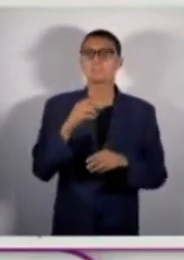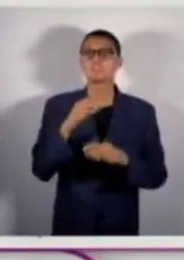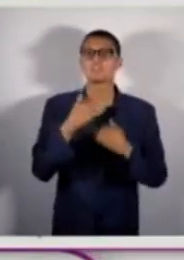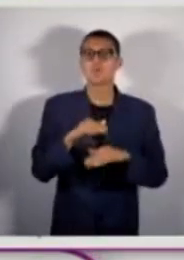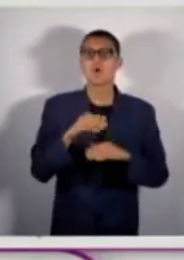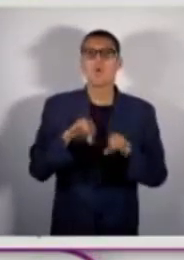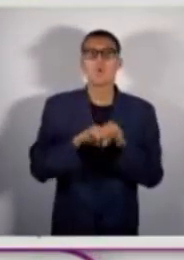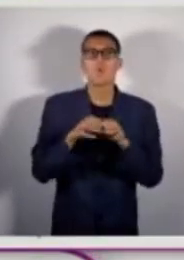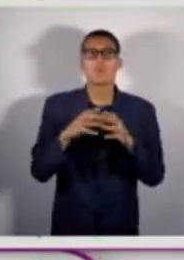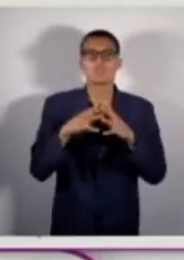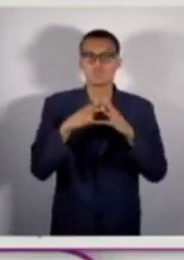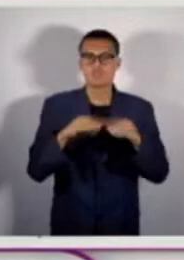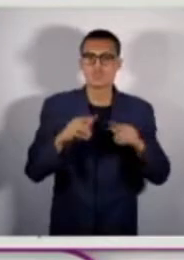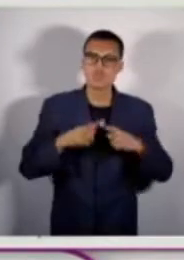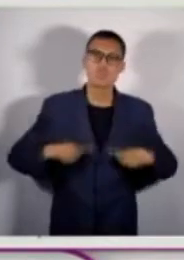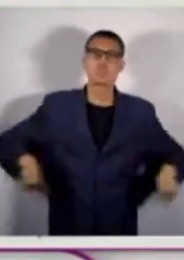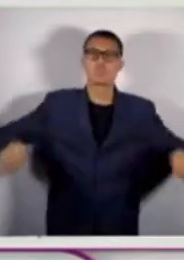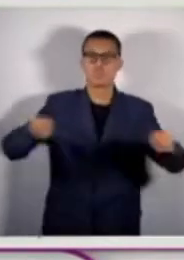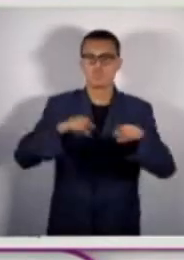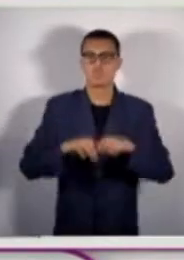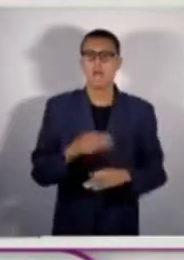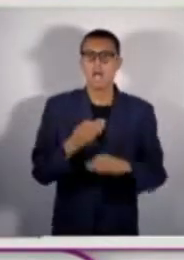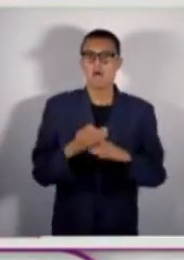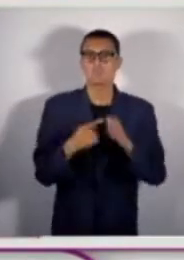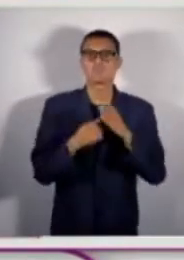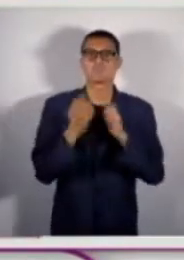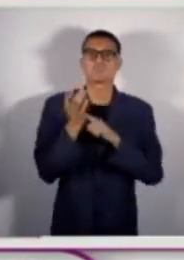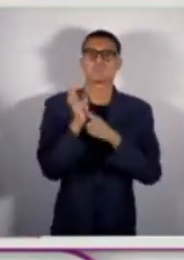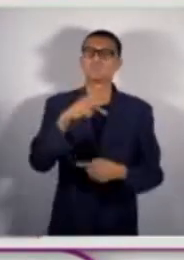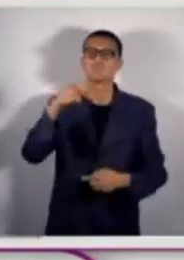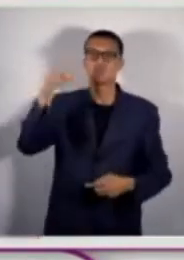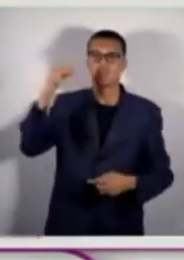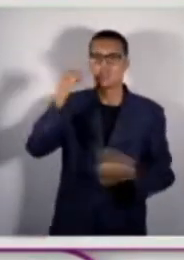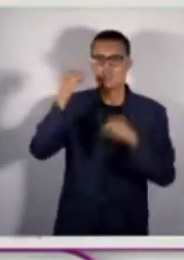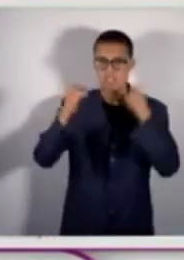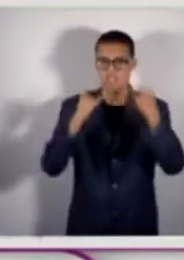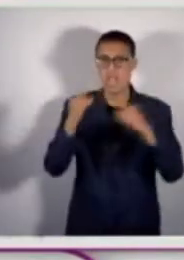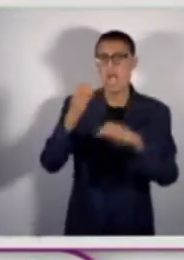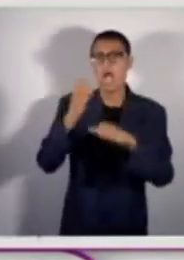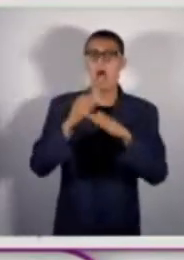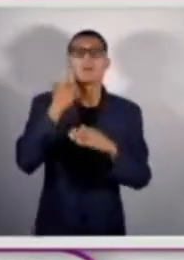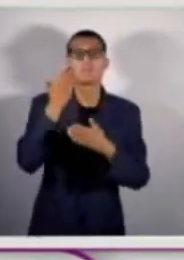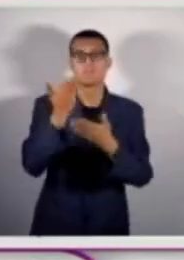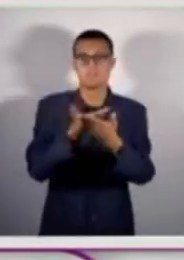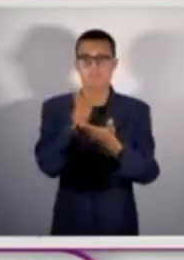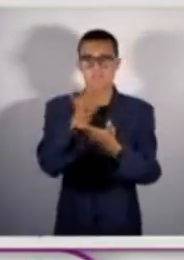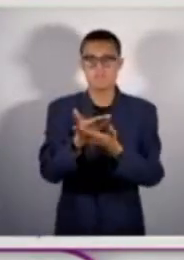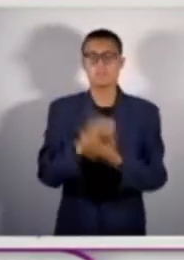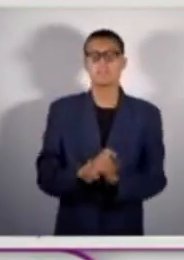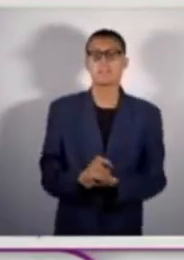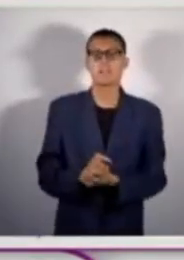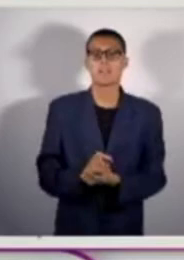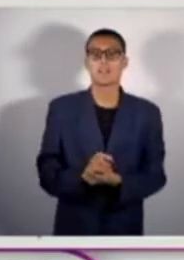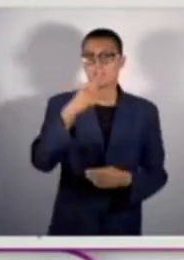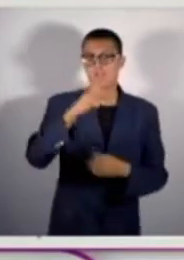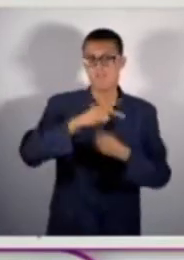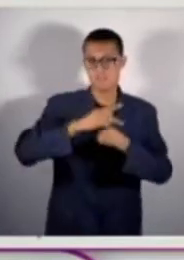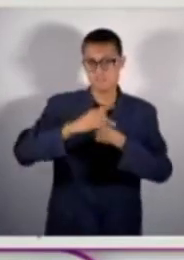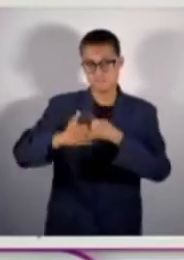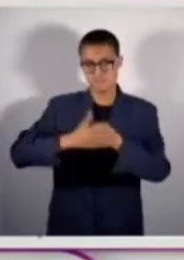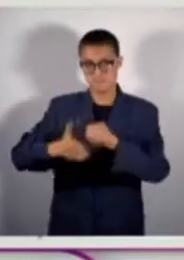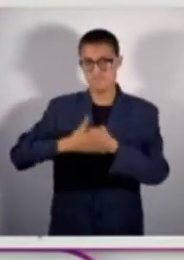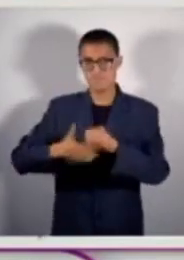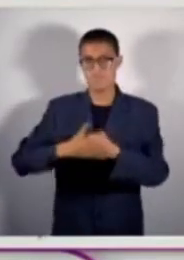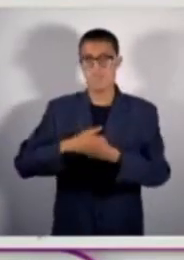pareja y que ella también estuviera exponiendo sus propuestas. Hago pues un llamado para que en los próximos